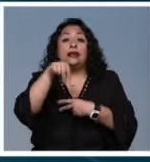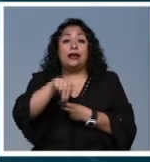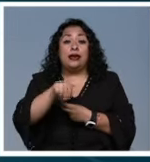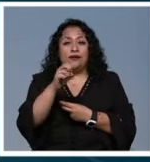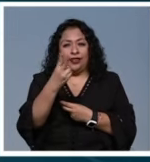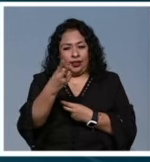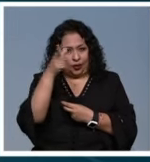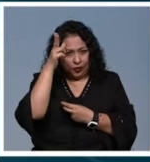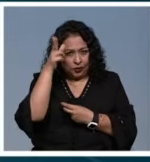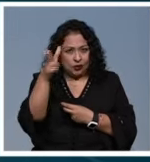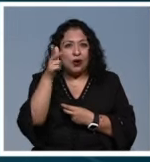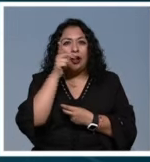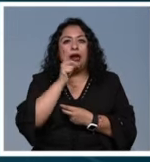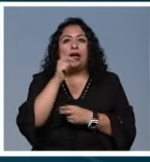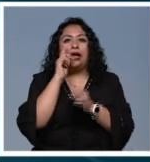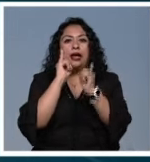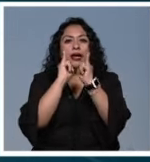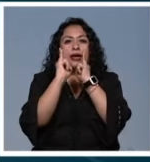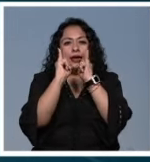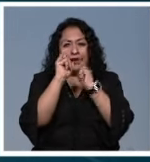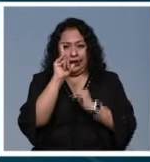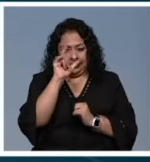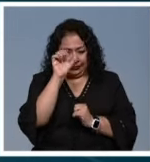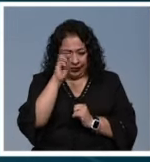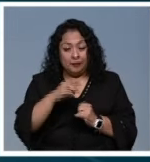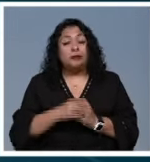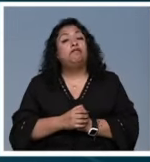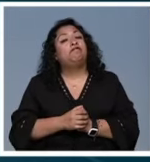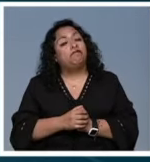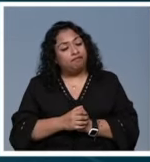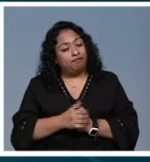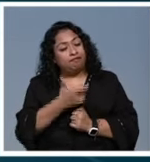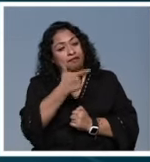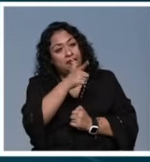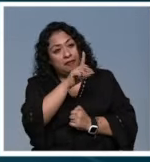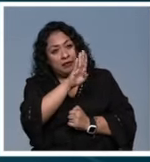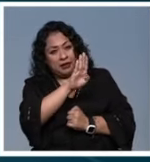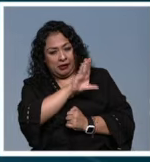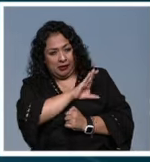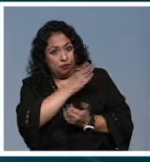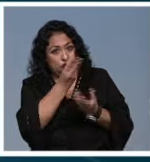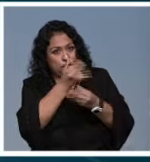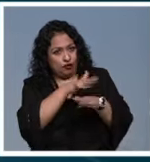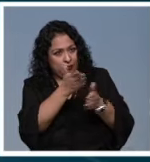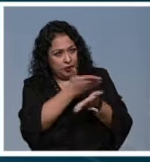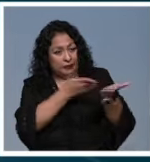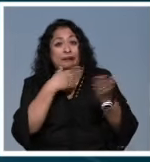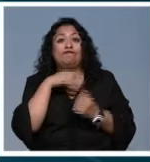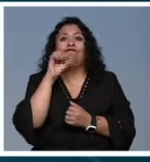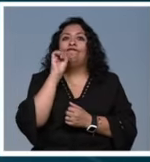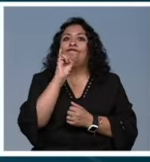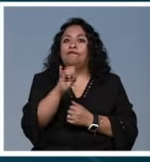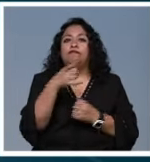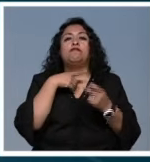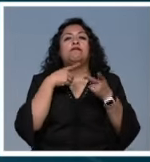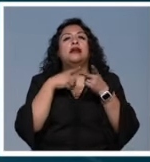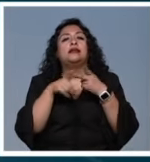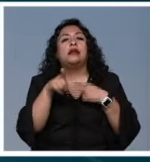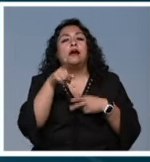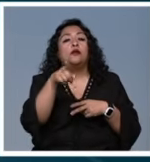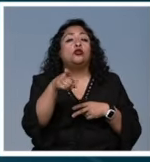22. Hola, Laura Regis, en la traducción de Lengua de Señas Mexicana. Mi querida Laura Barrera, tenemos mucha información que compartir. Efectivamente, comenzamos con esto.